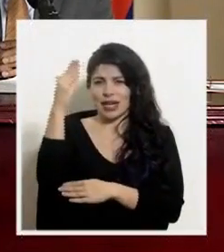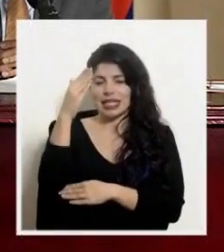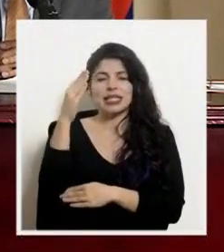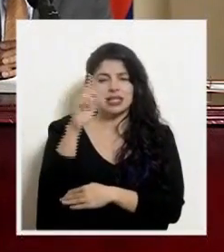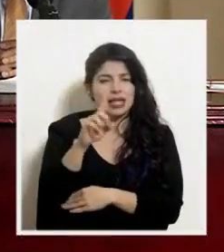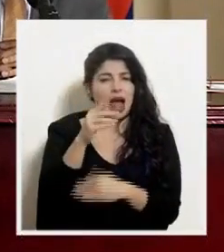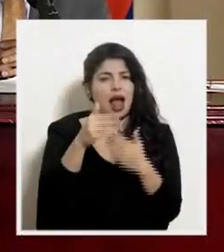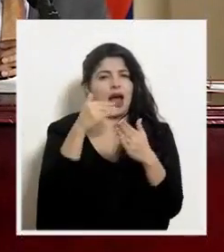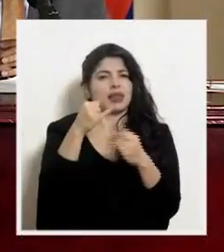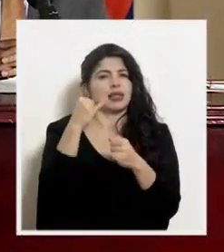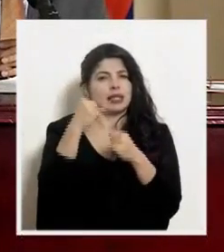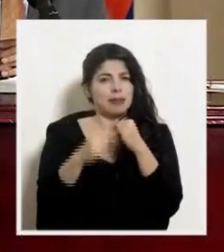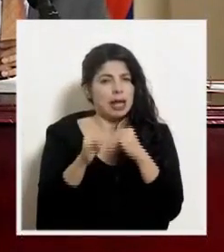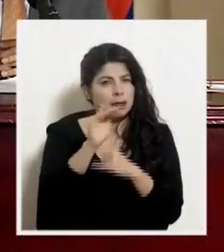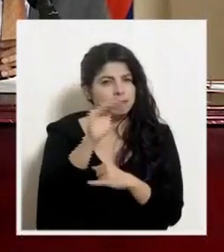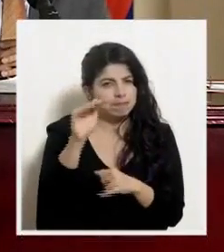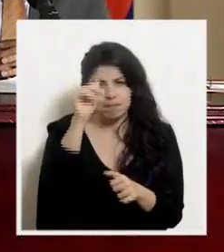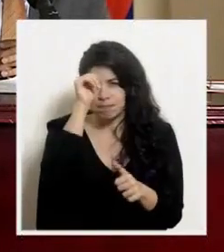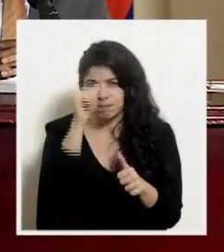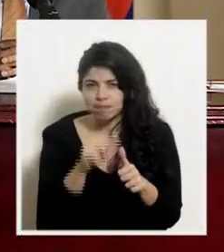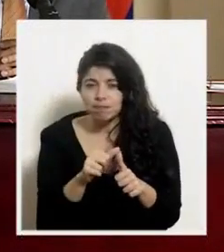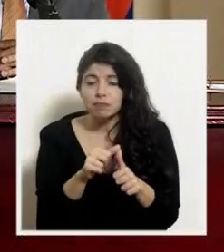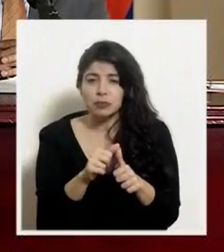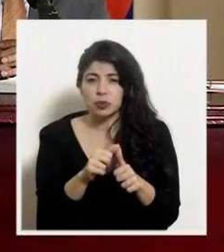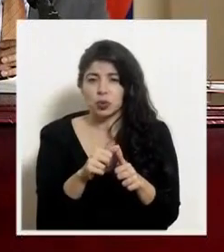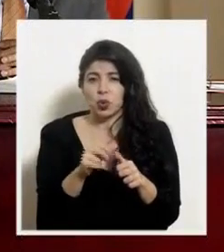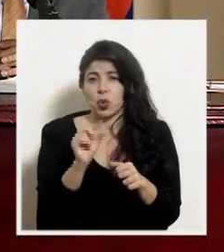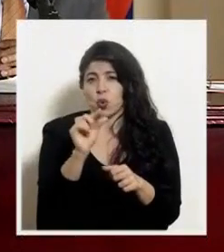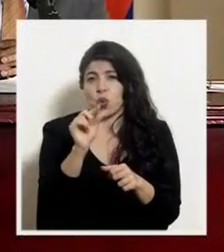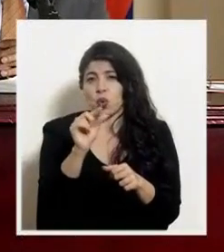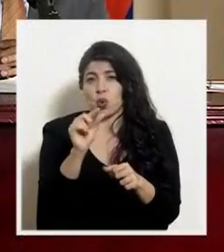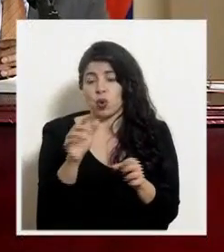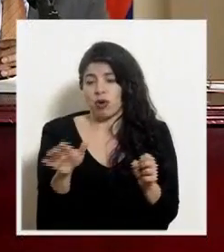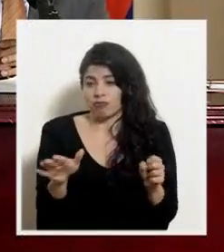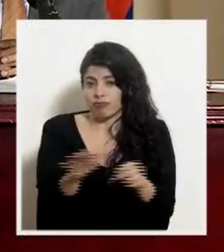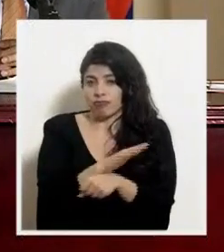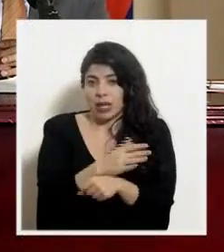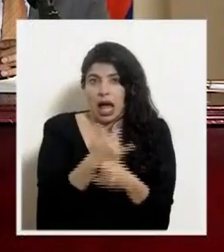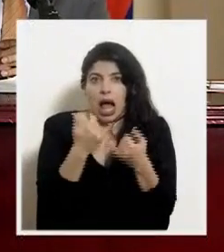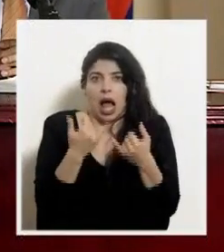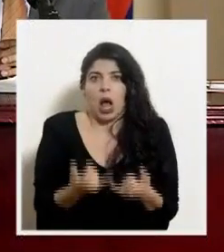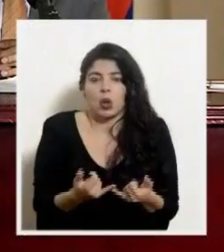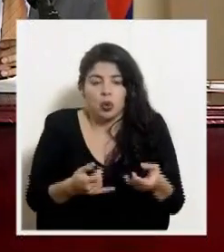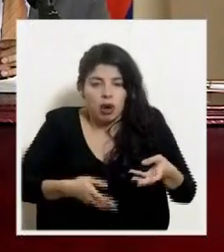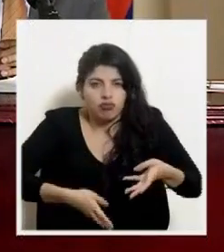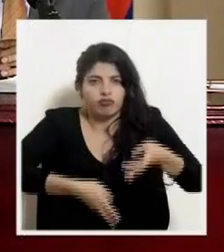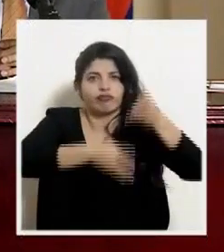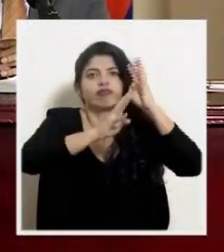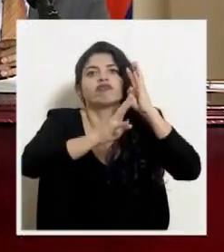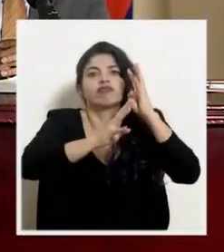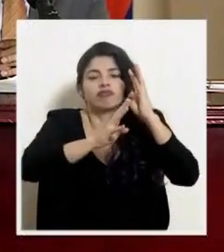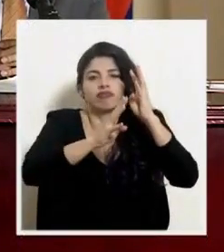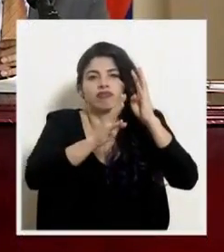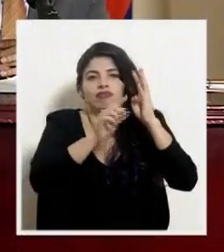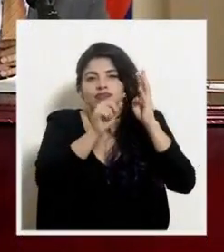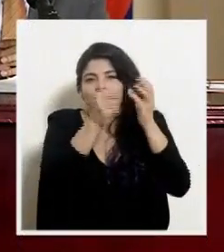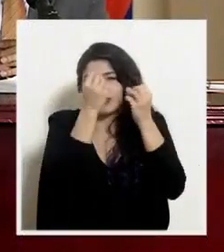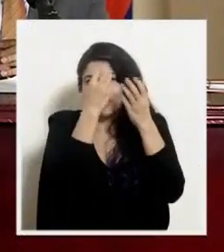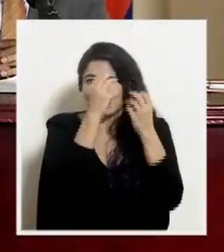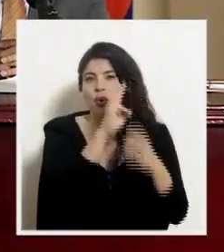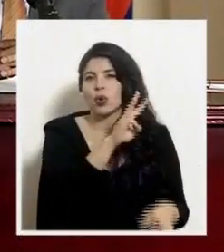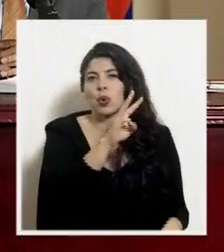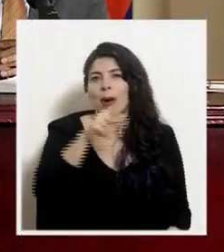de finalizar, les recordamos que en breve estará completamente actualizada el